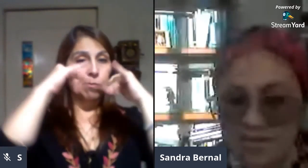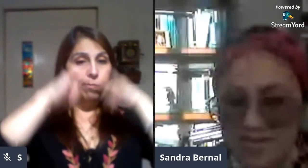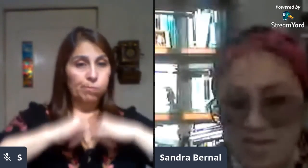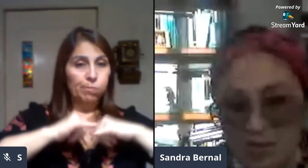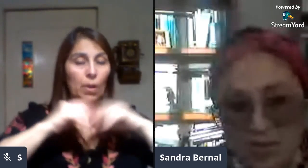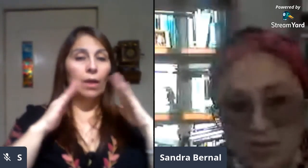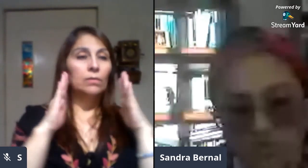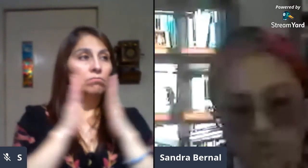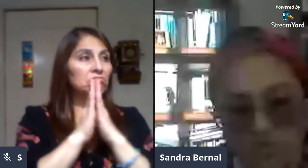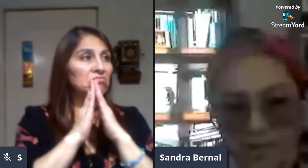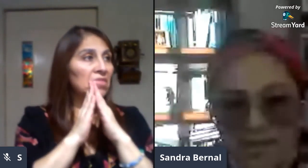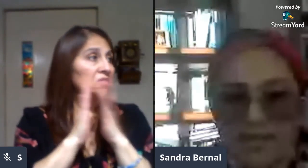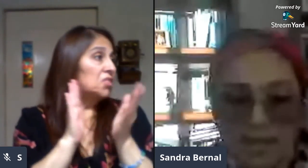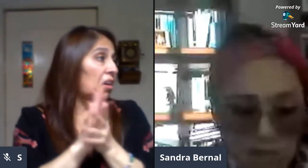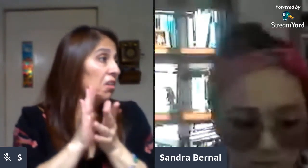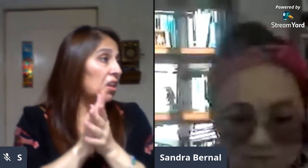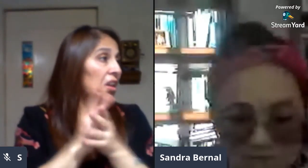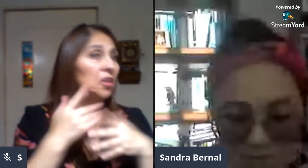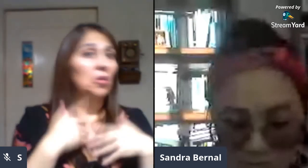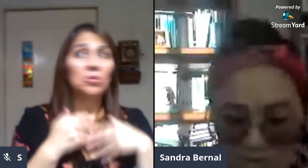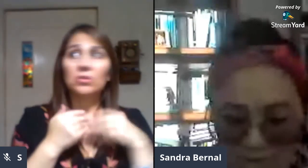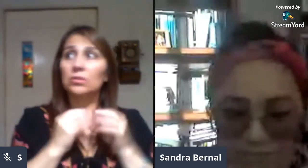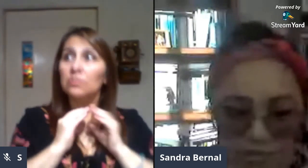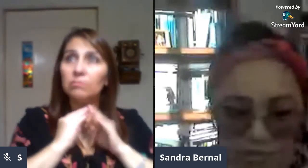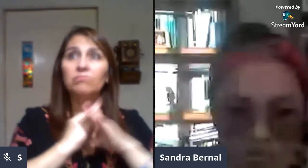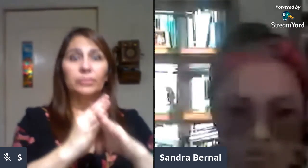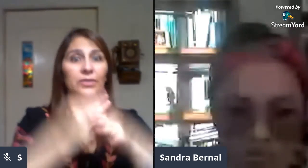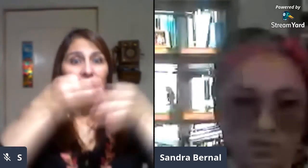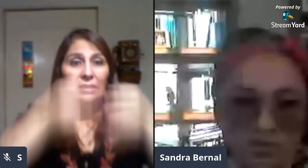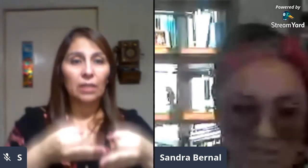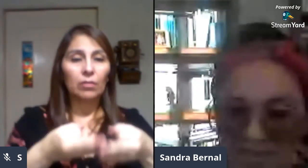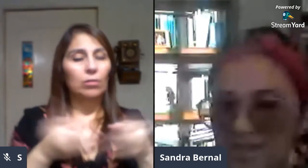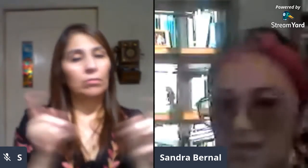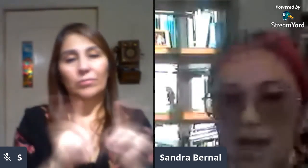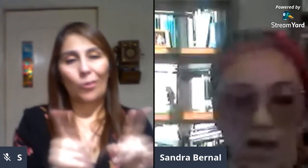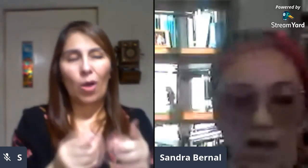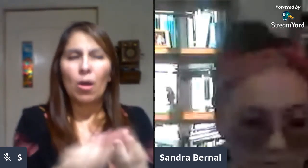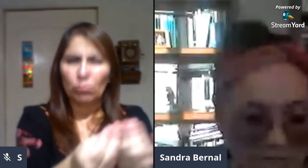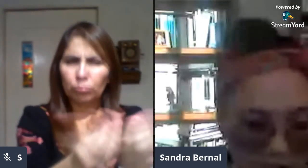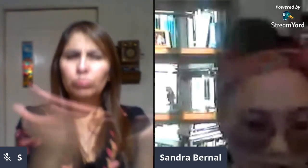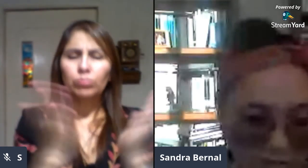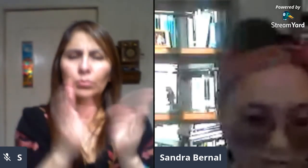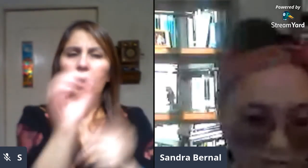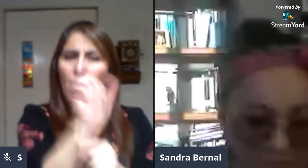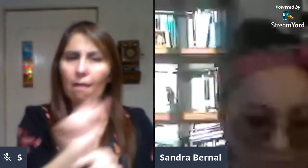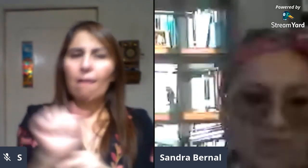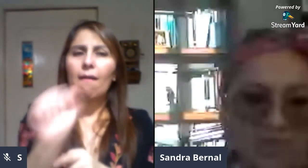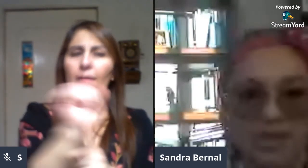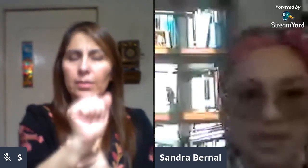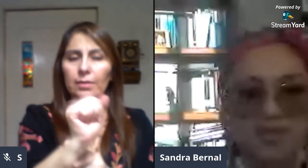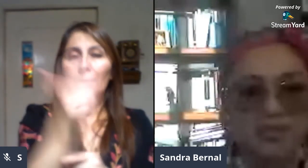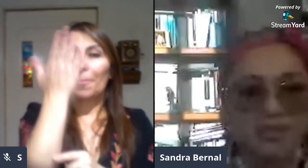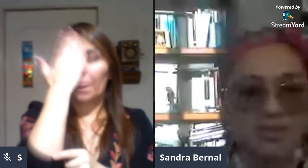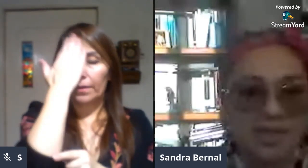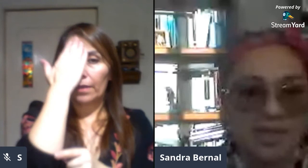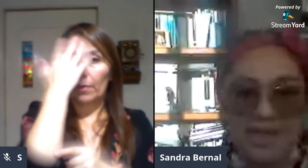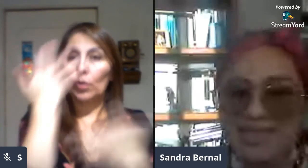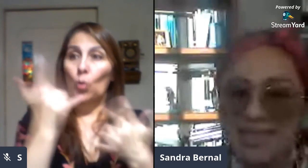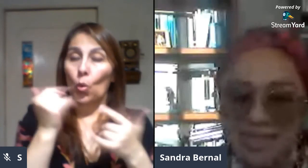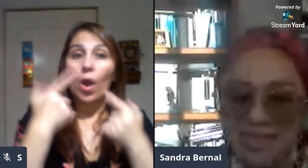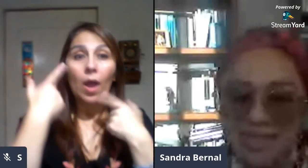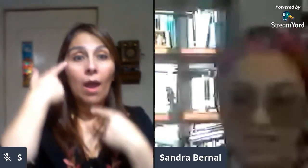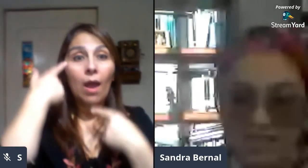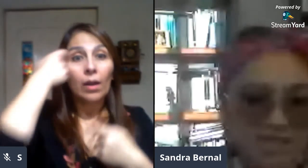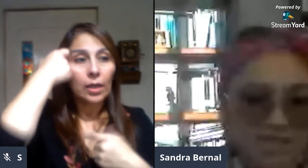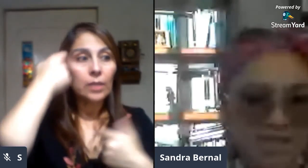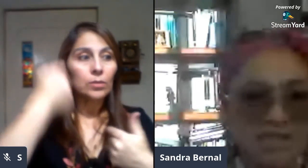estar en nuestras casas seguros. Y hay muchísimas mujeres en muchos movimientos que, aún sabiendo que están en situaciones de riesgo,